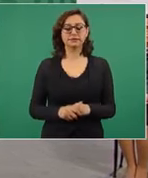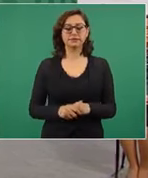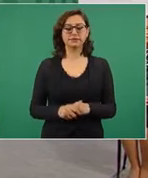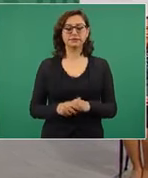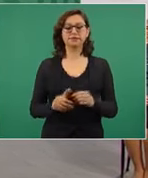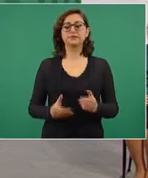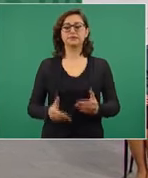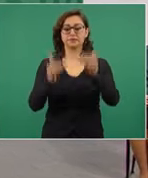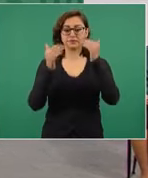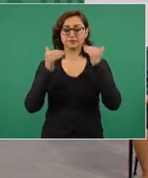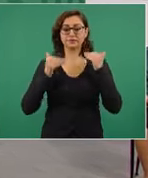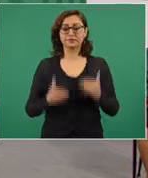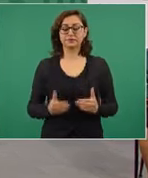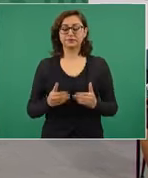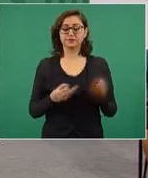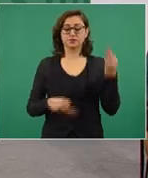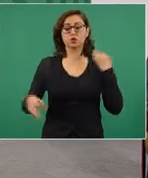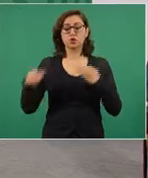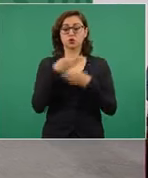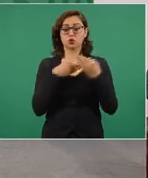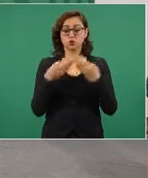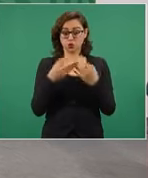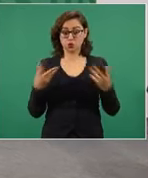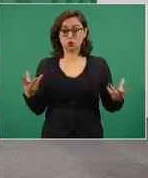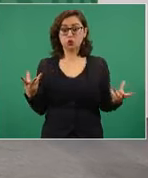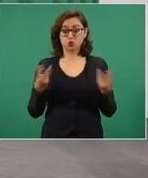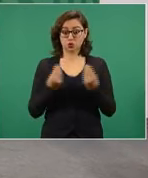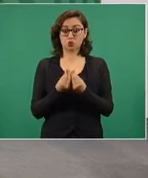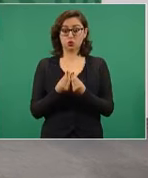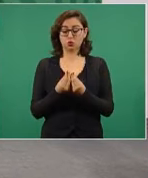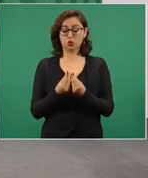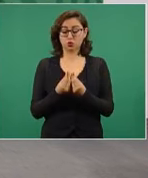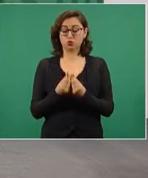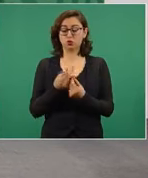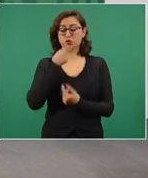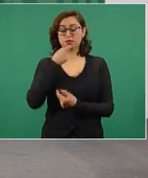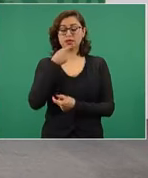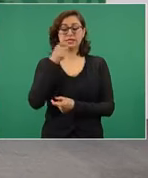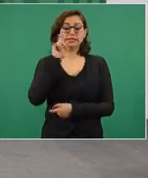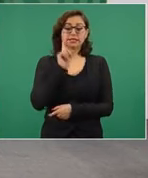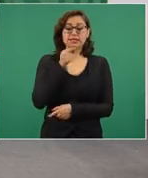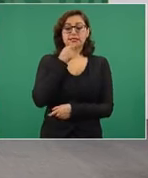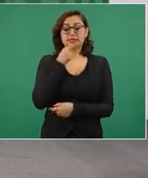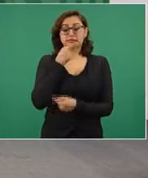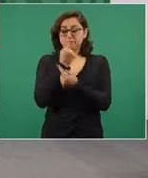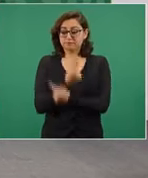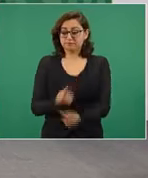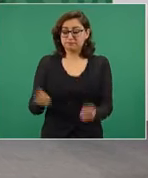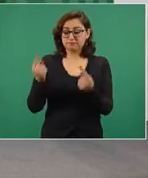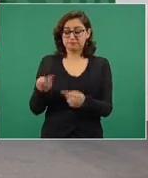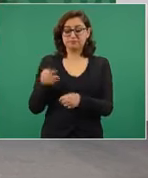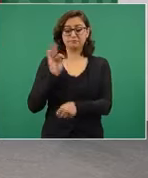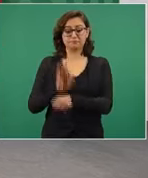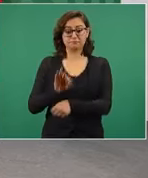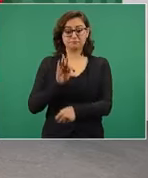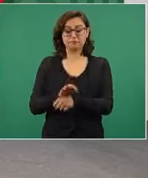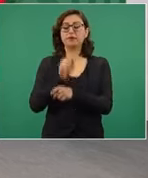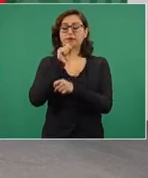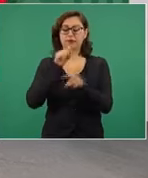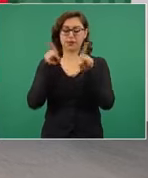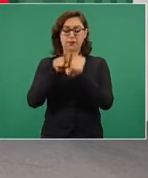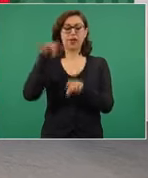manera coordinada, vamos a proteger a niñas, a niños y adultos,